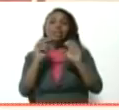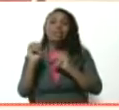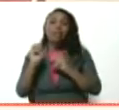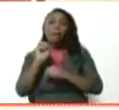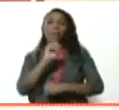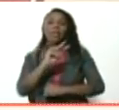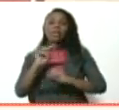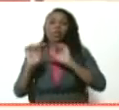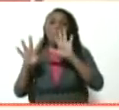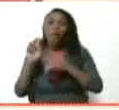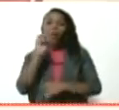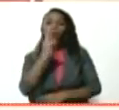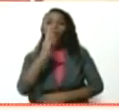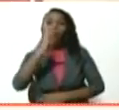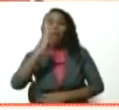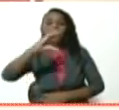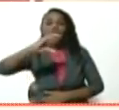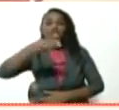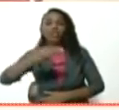729.